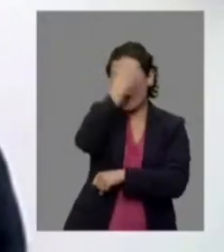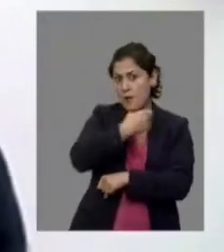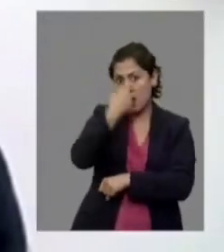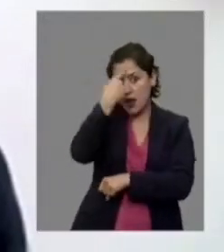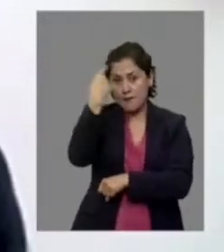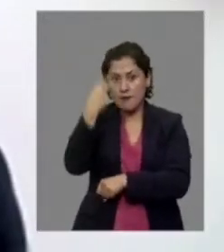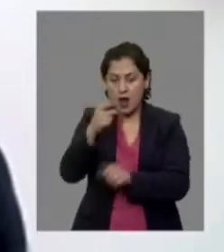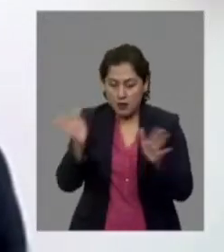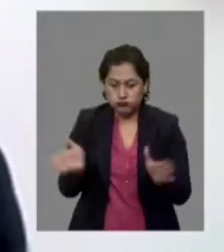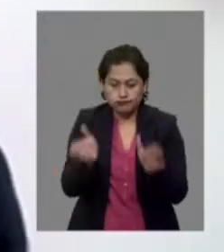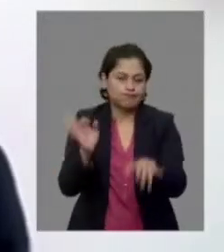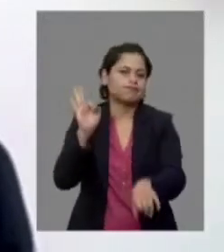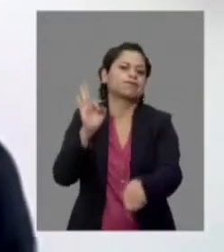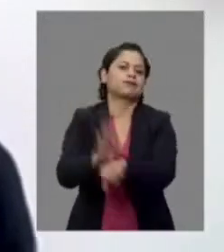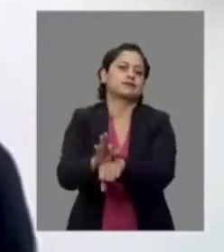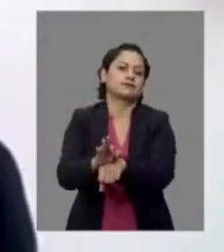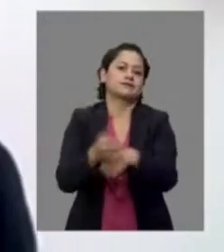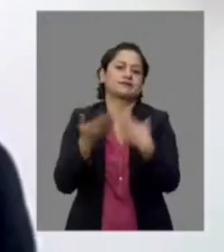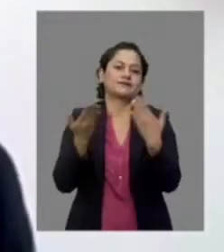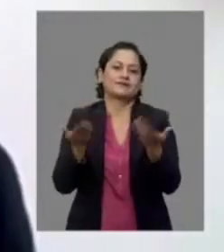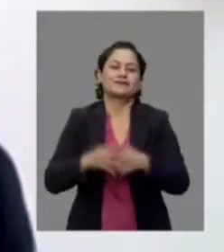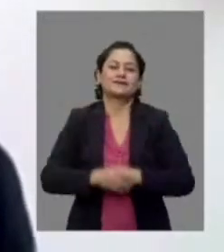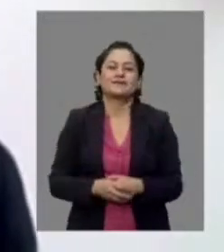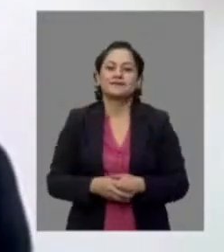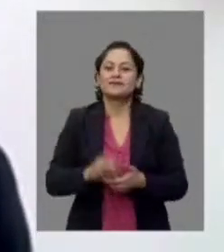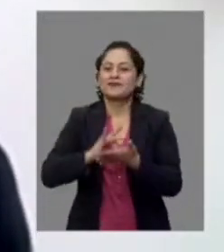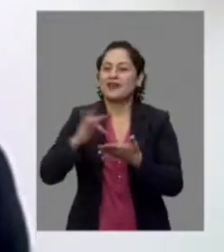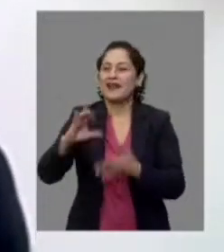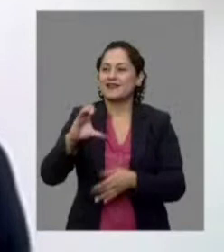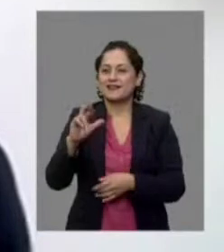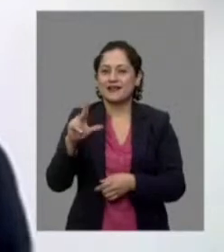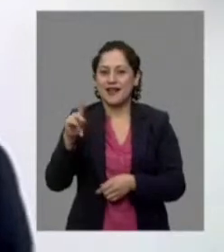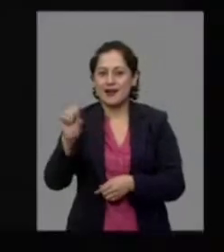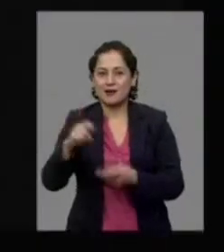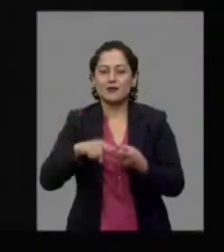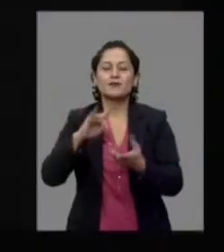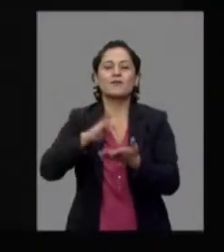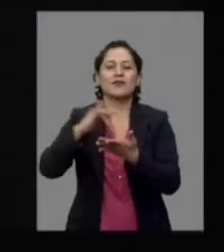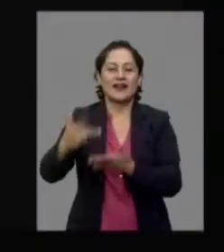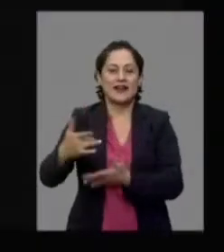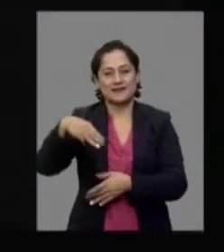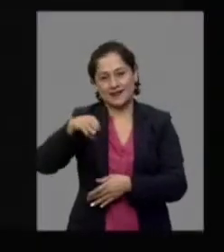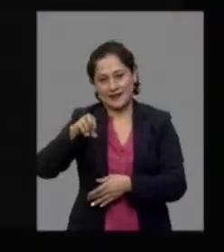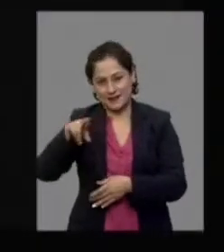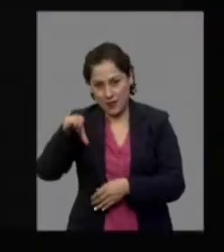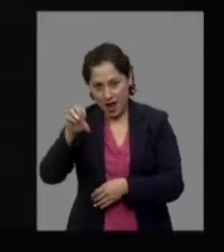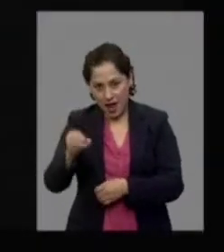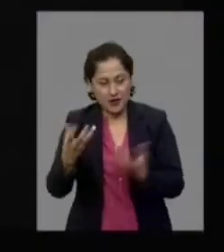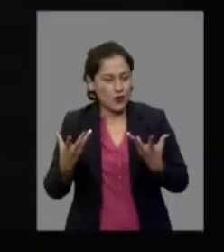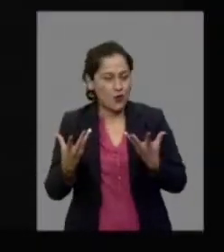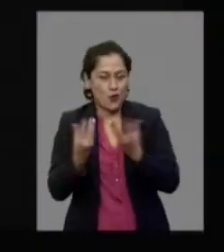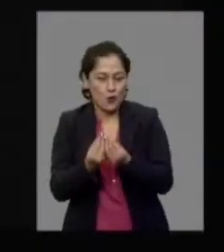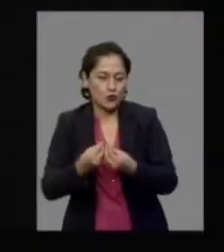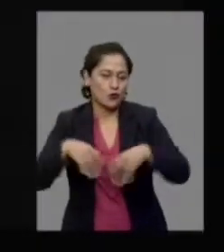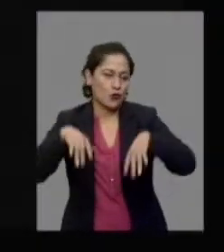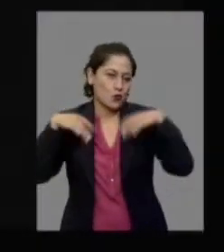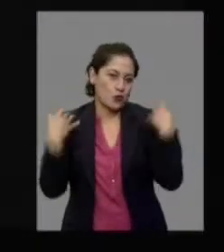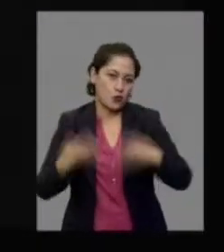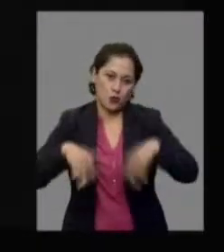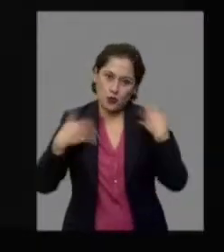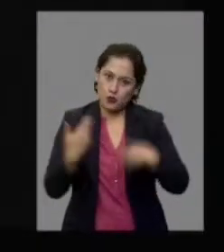Muchas gracias, Carlos, y Jorge Mario, qué gusto compartir contigo esta mesa, como